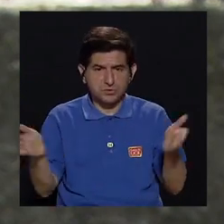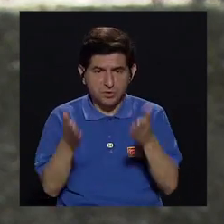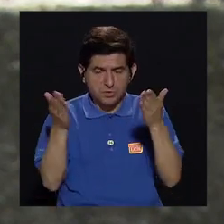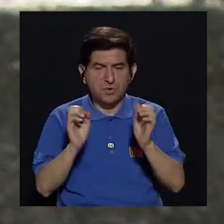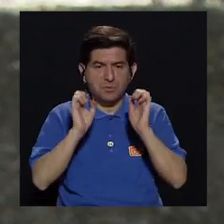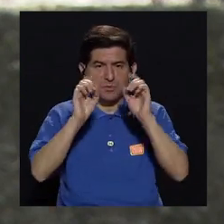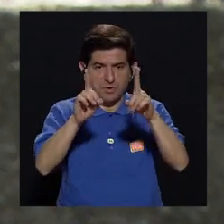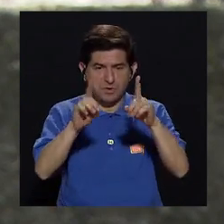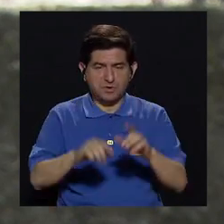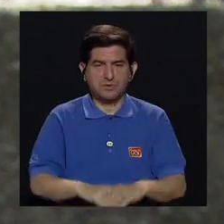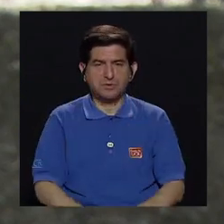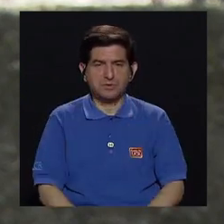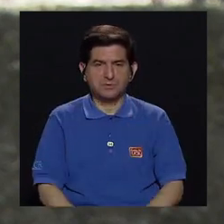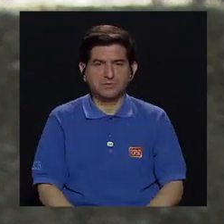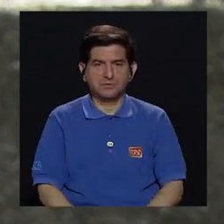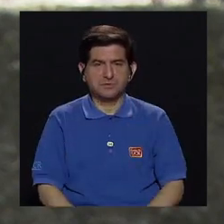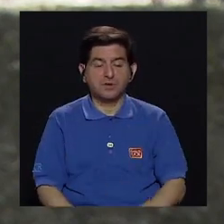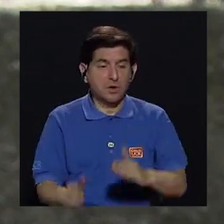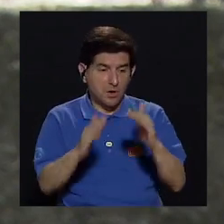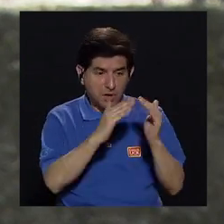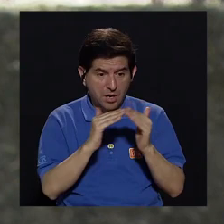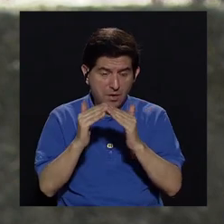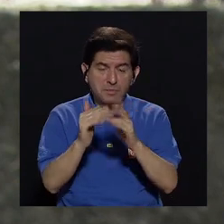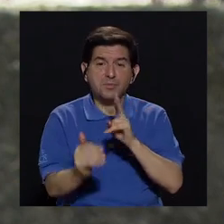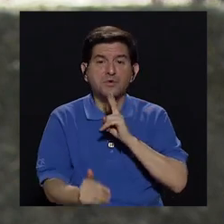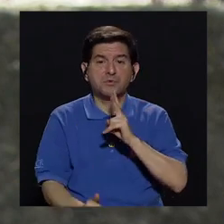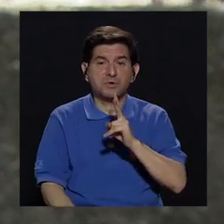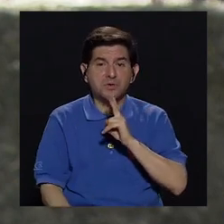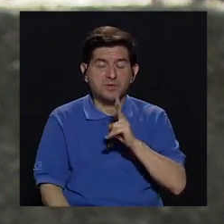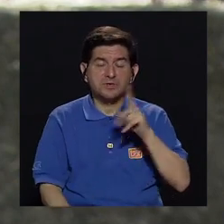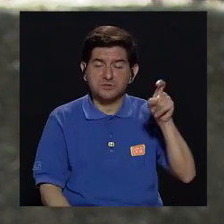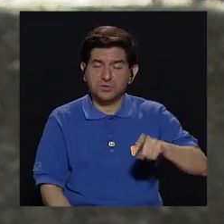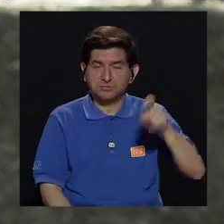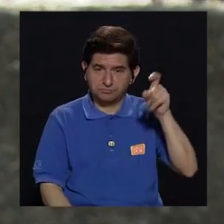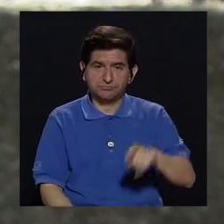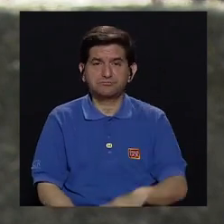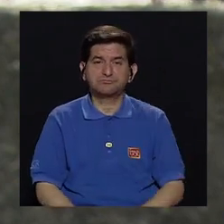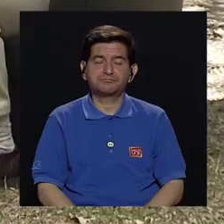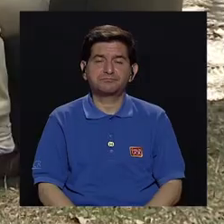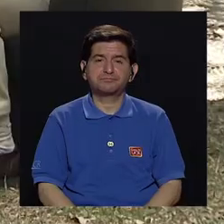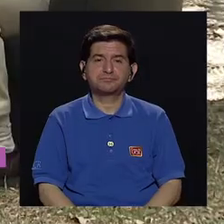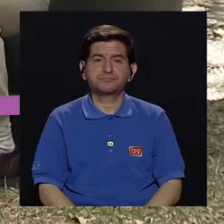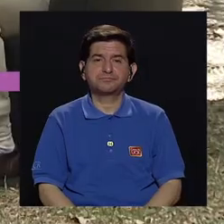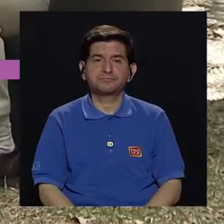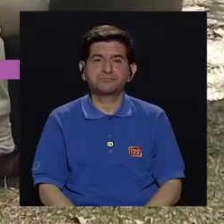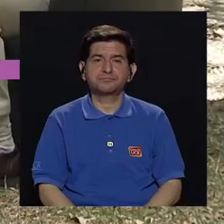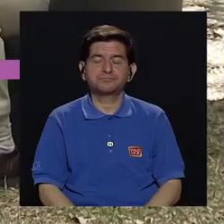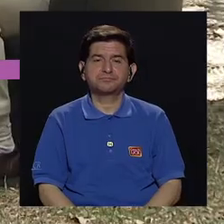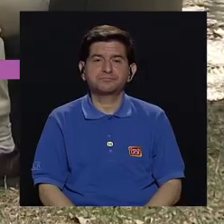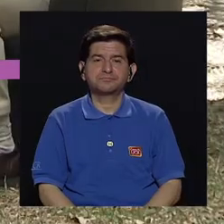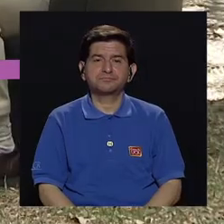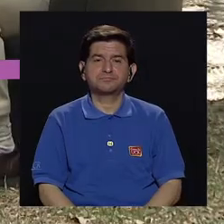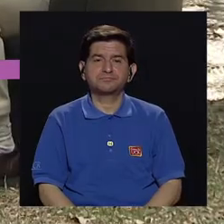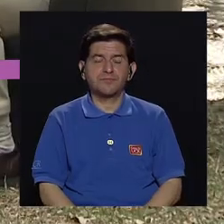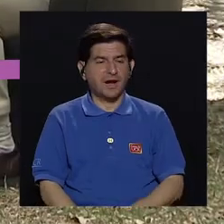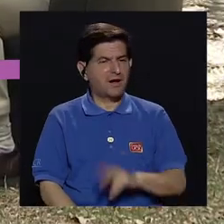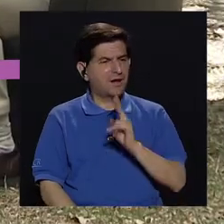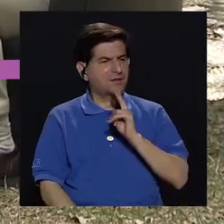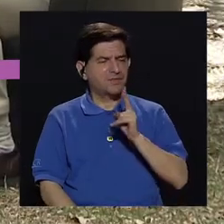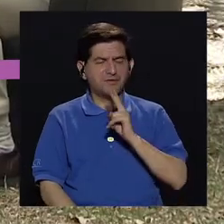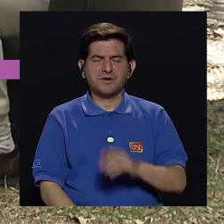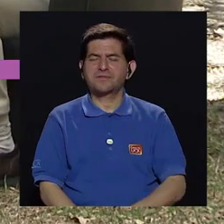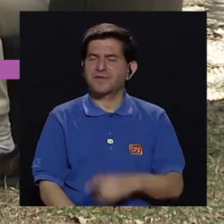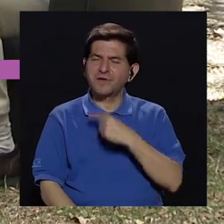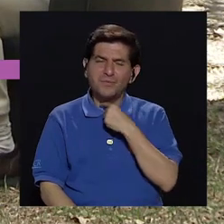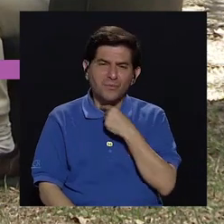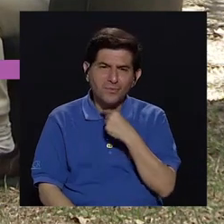la educación, en las poblaciones que realmente lo necesitan. Sí, bueno, de verdad que ha